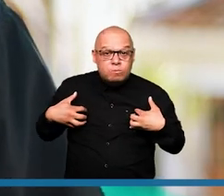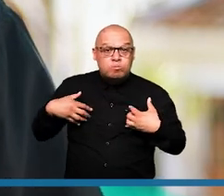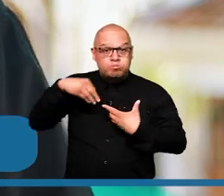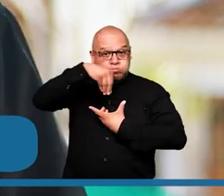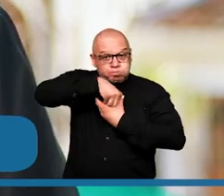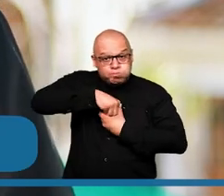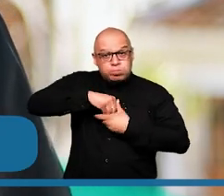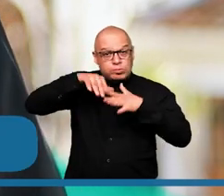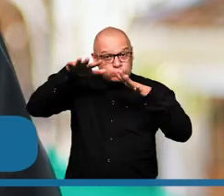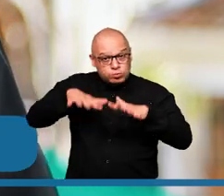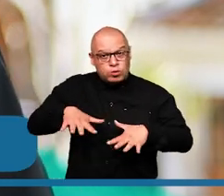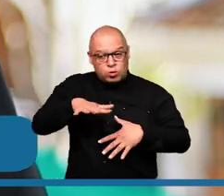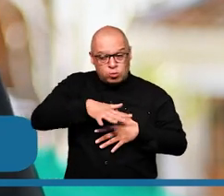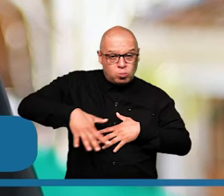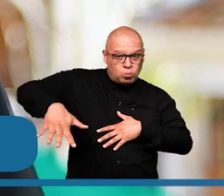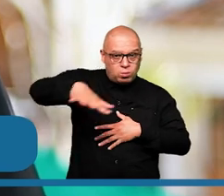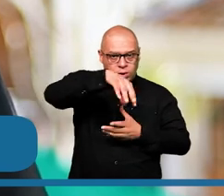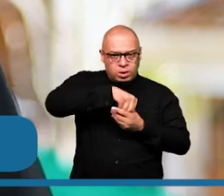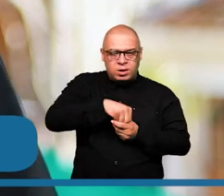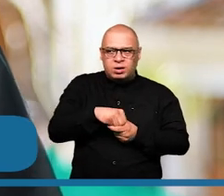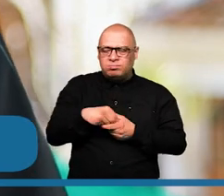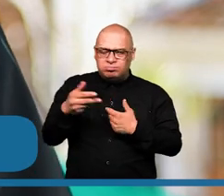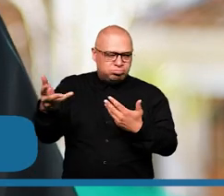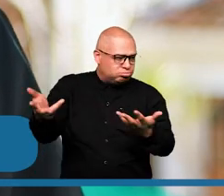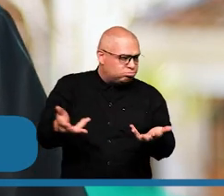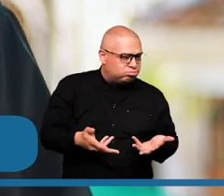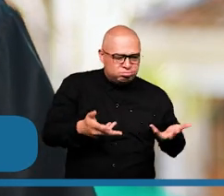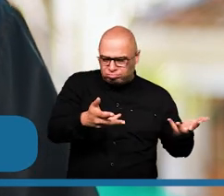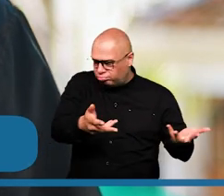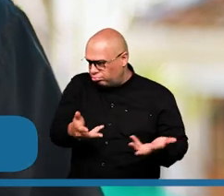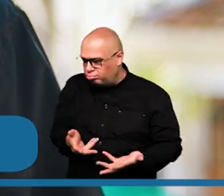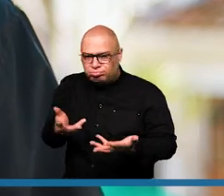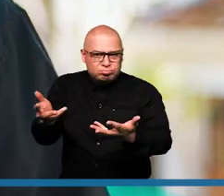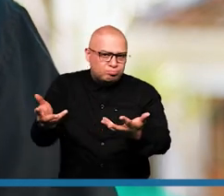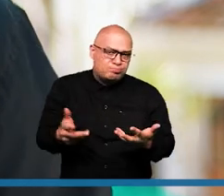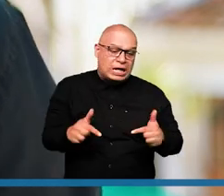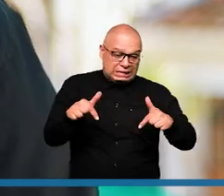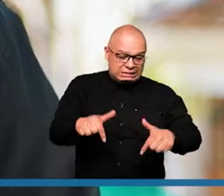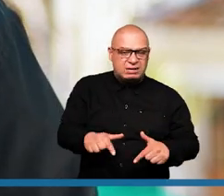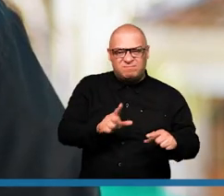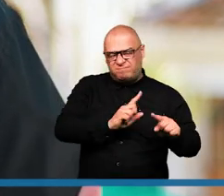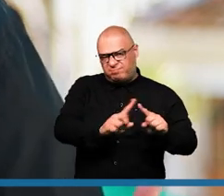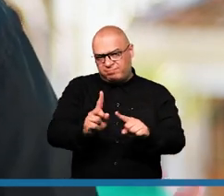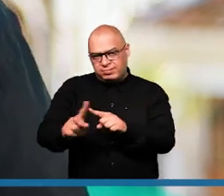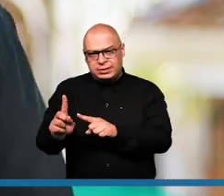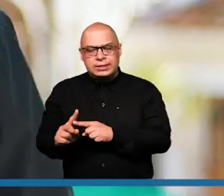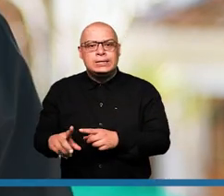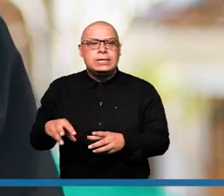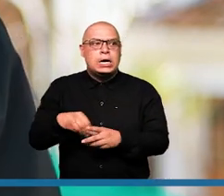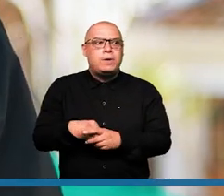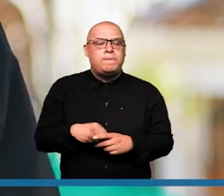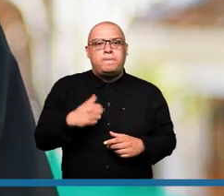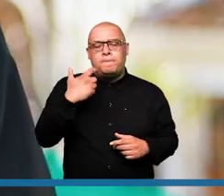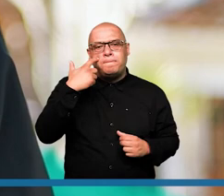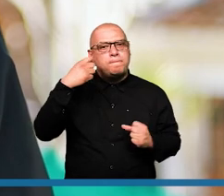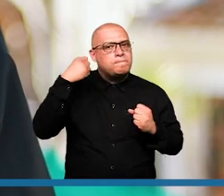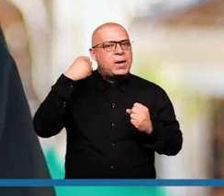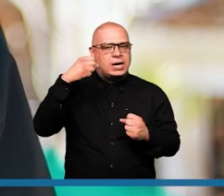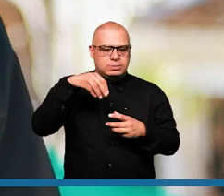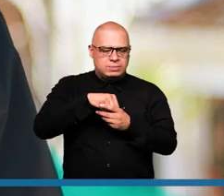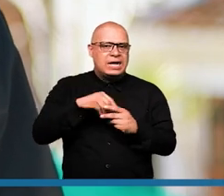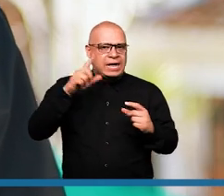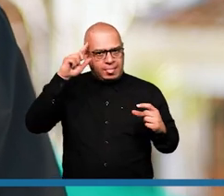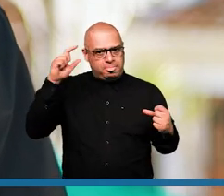los diferentes centros de atención pues es, digamos, que lo que tiene más robustez en nuestro trabajo